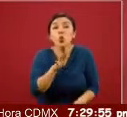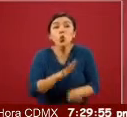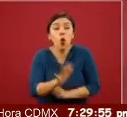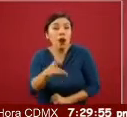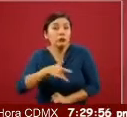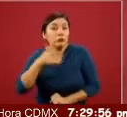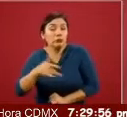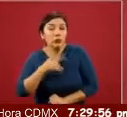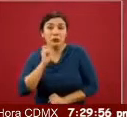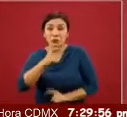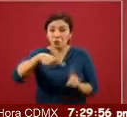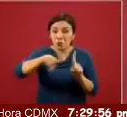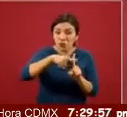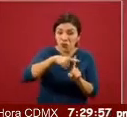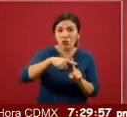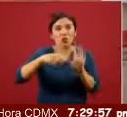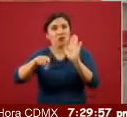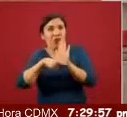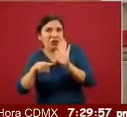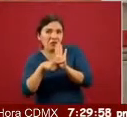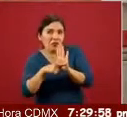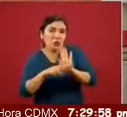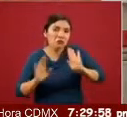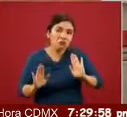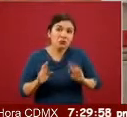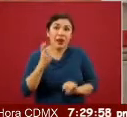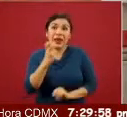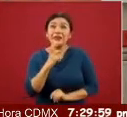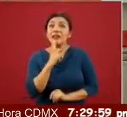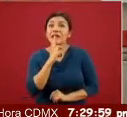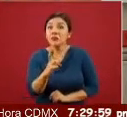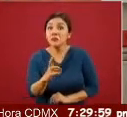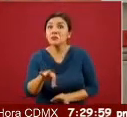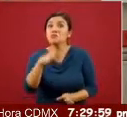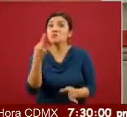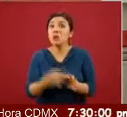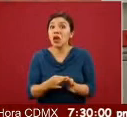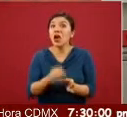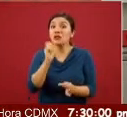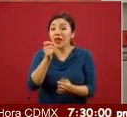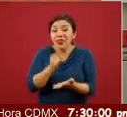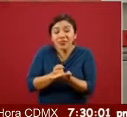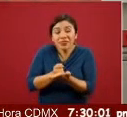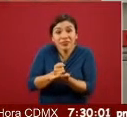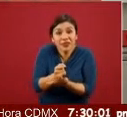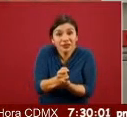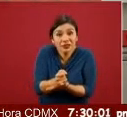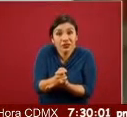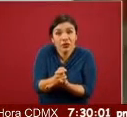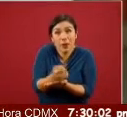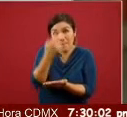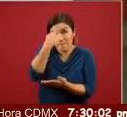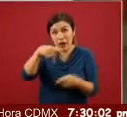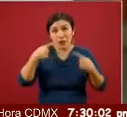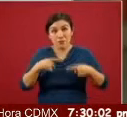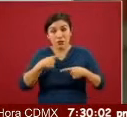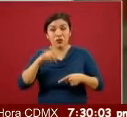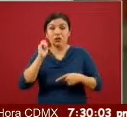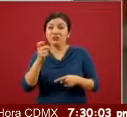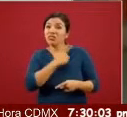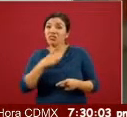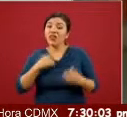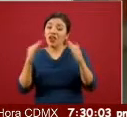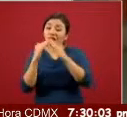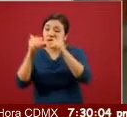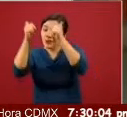sea positivo, ya sea negativo, y ese resultado se convierte en una decisión, que la persona esté en aislamiento, que la persona